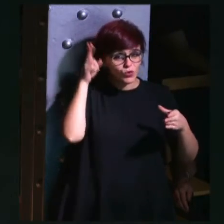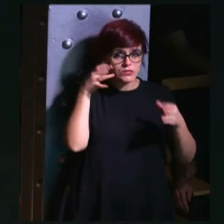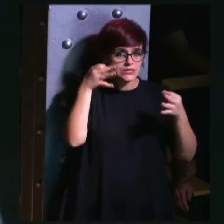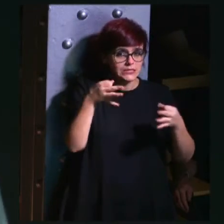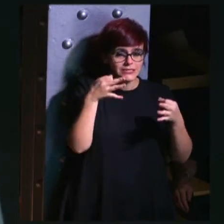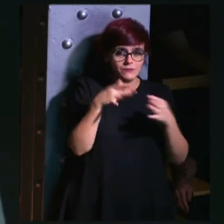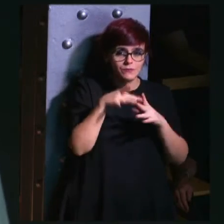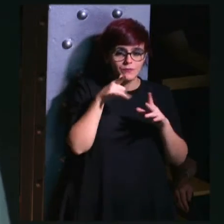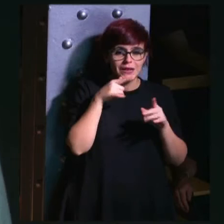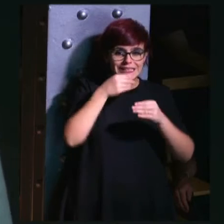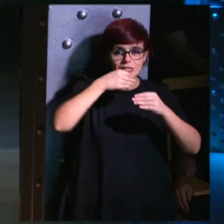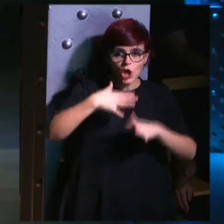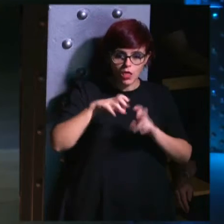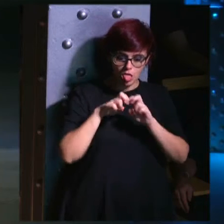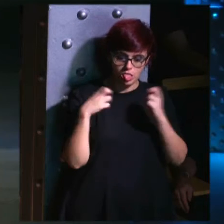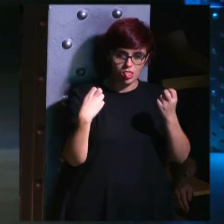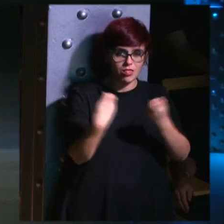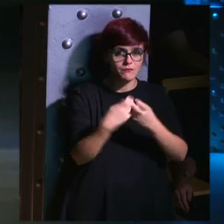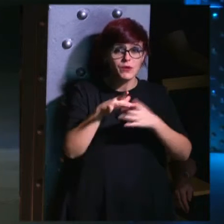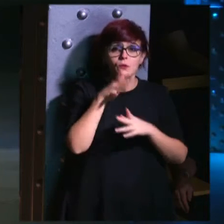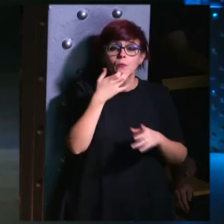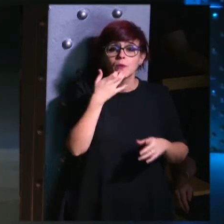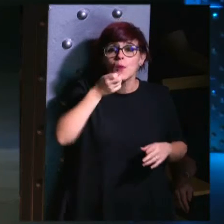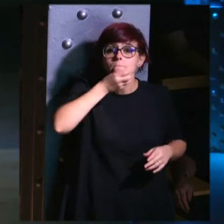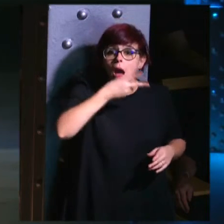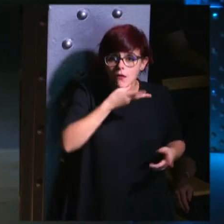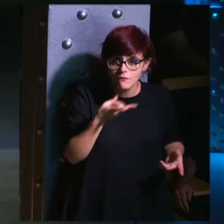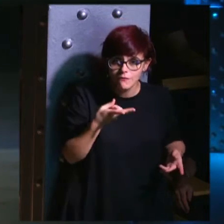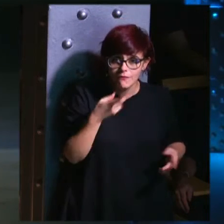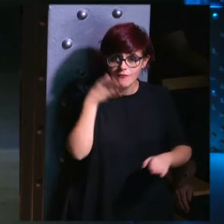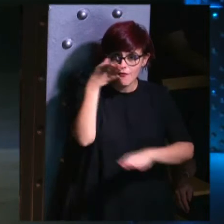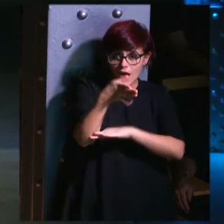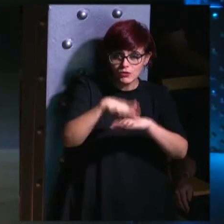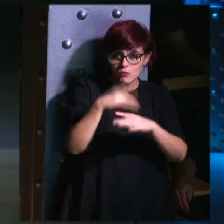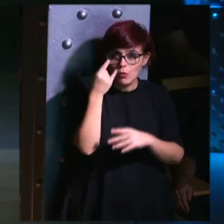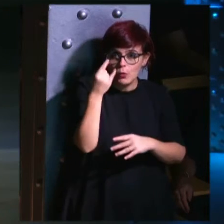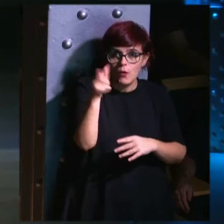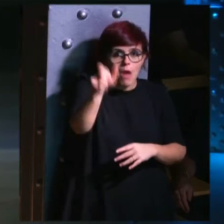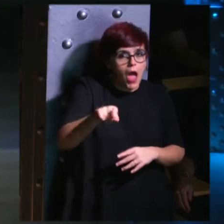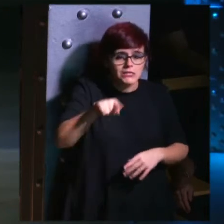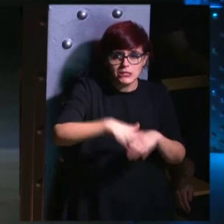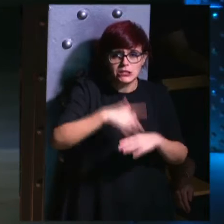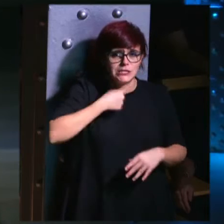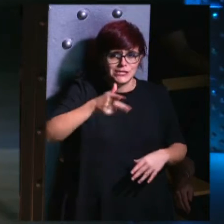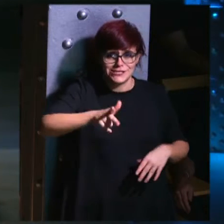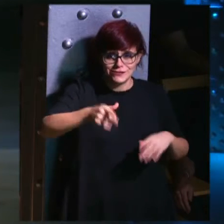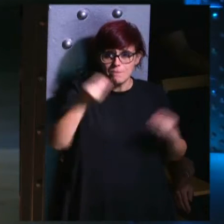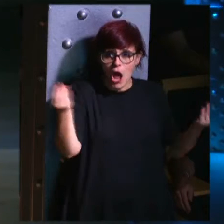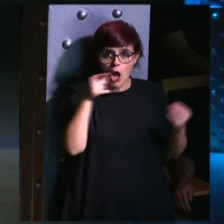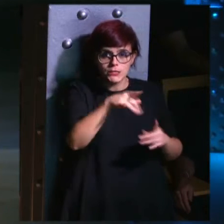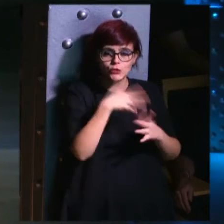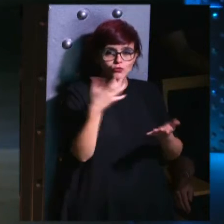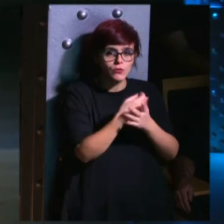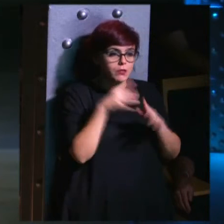juntamos alrededor de las historias. En el bar, pues al final el que atrae más la atención es el que cuenta los mejores chistes, ¿no?, o la